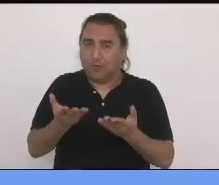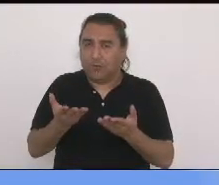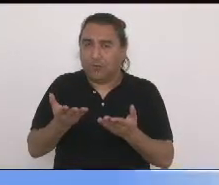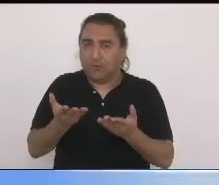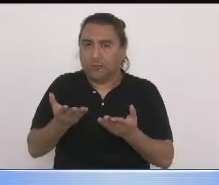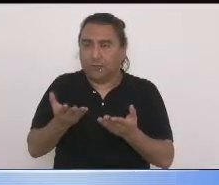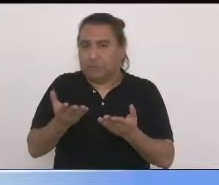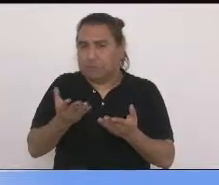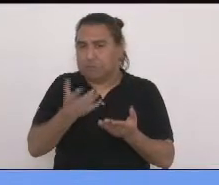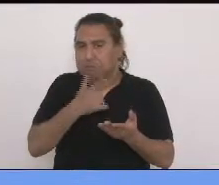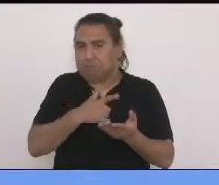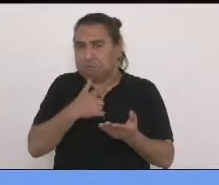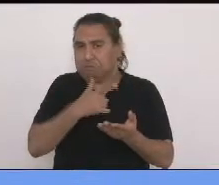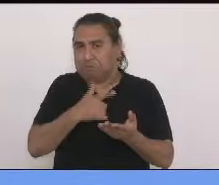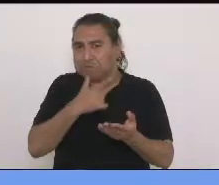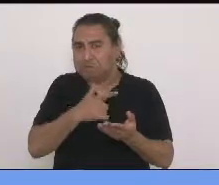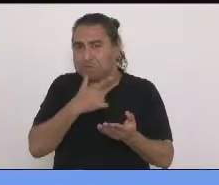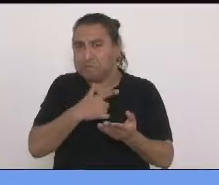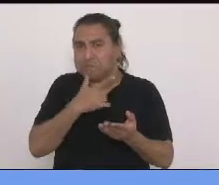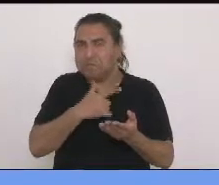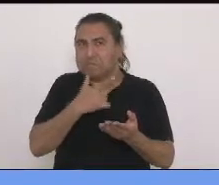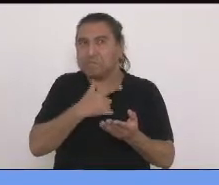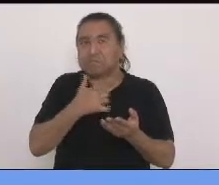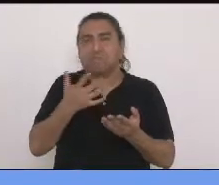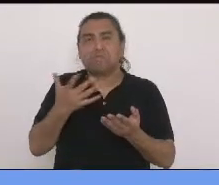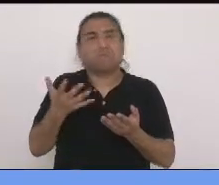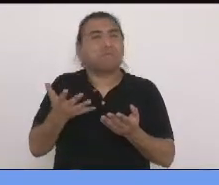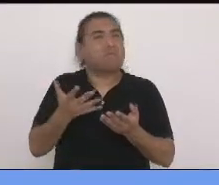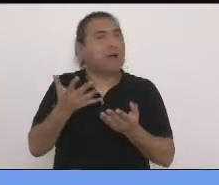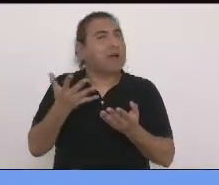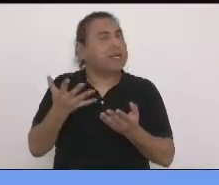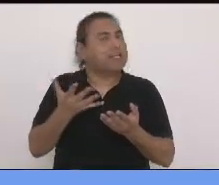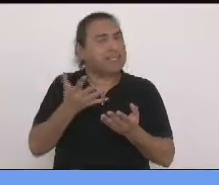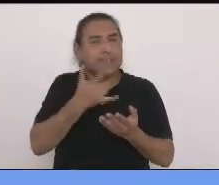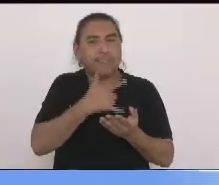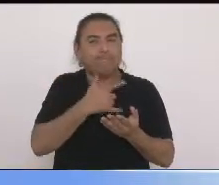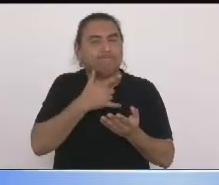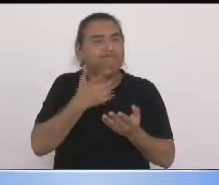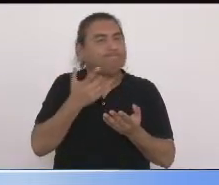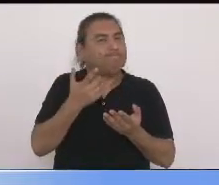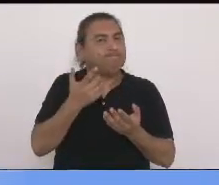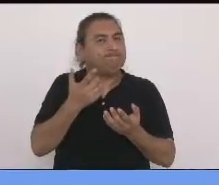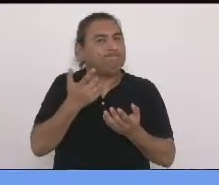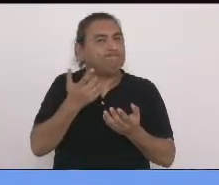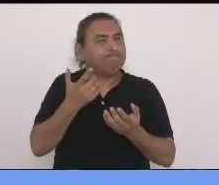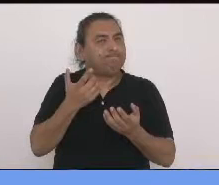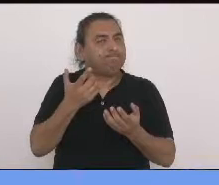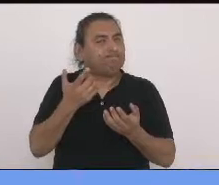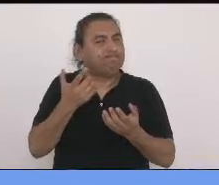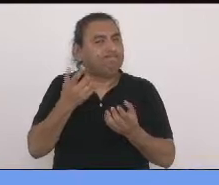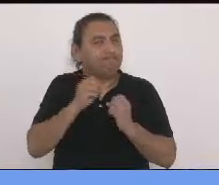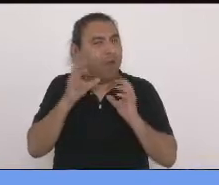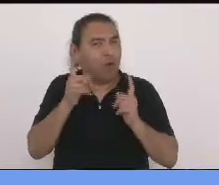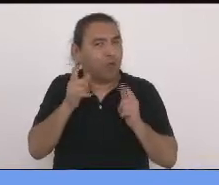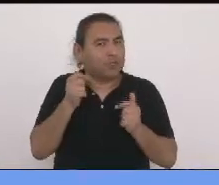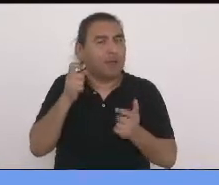parece poco contundente para el fallo de inconstitucional pero como efectivamente es